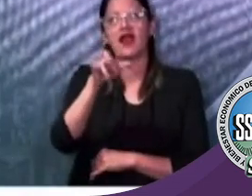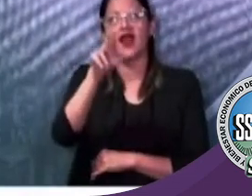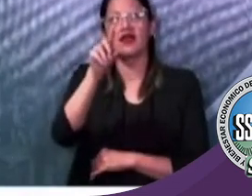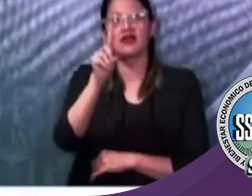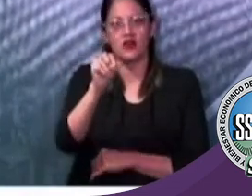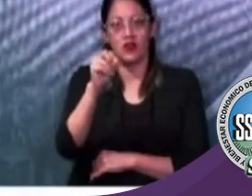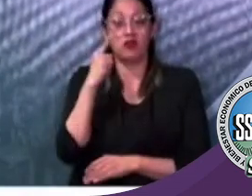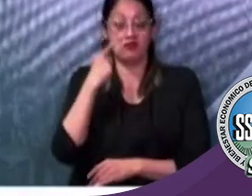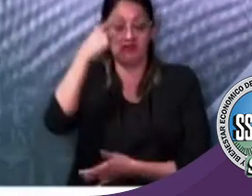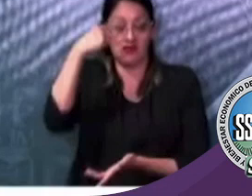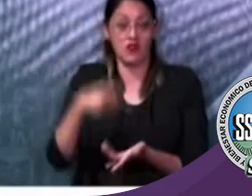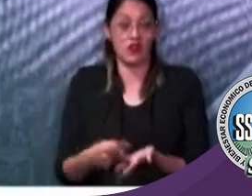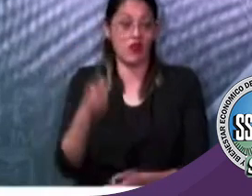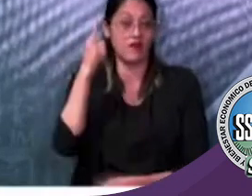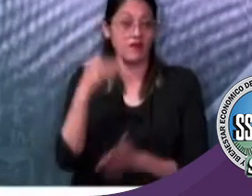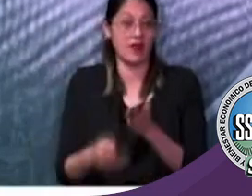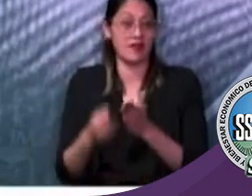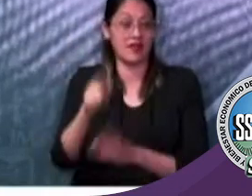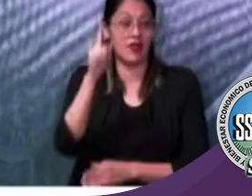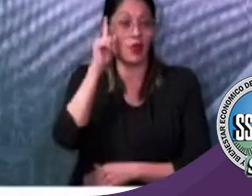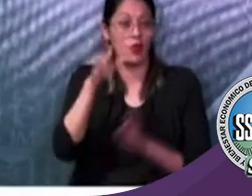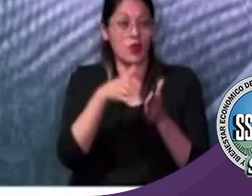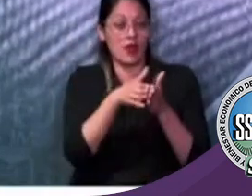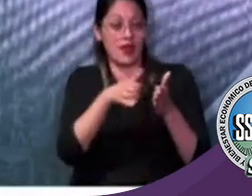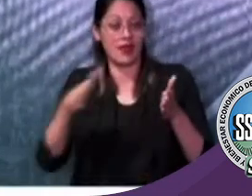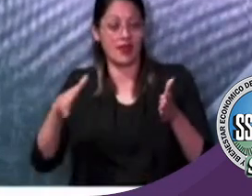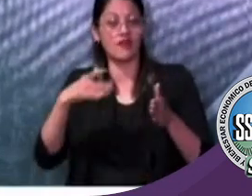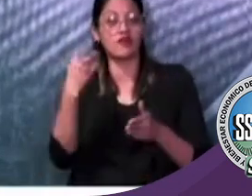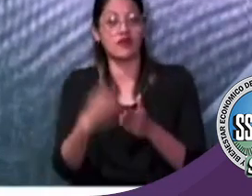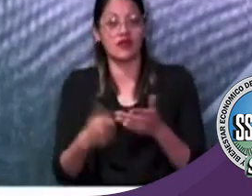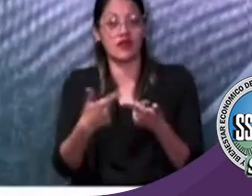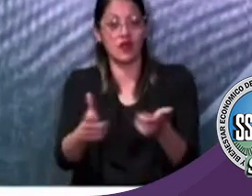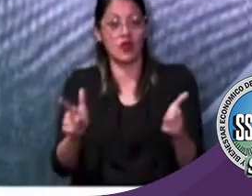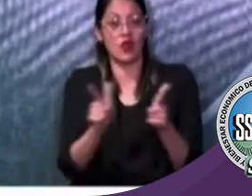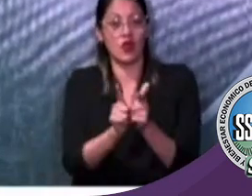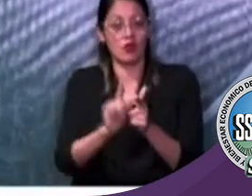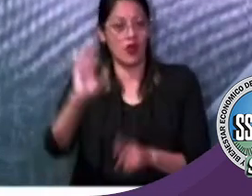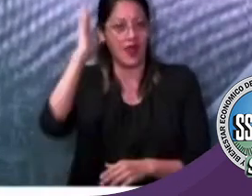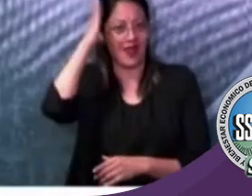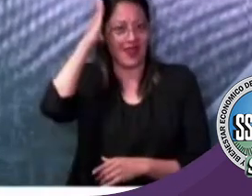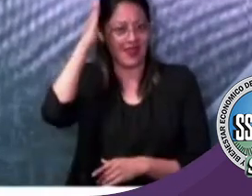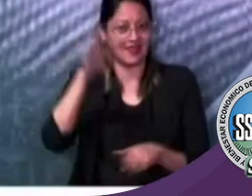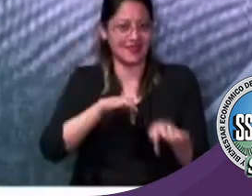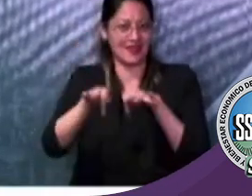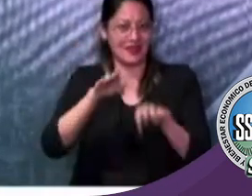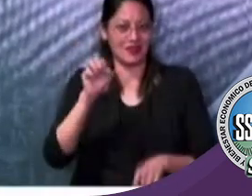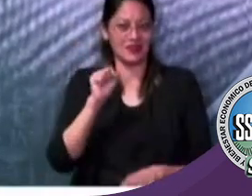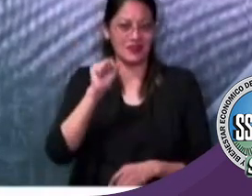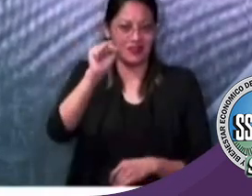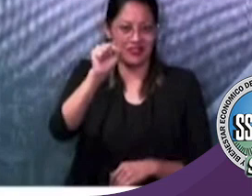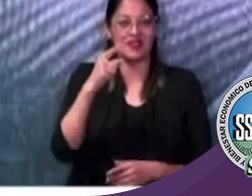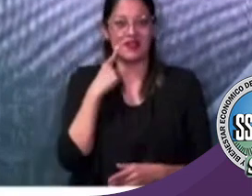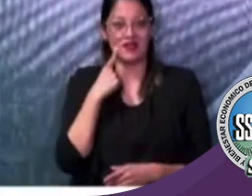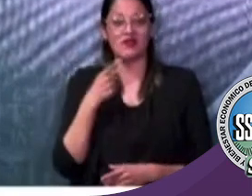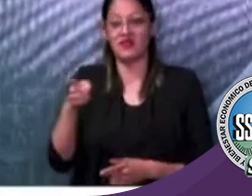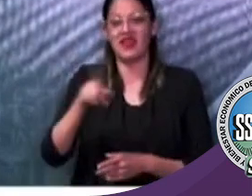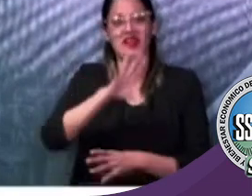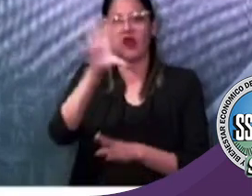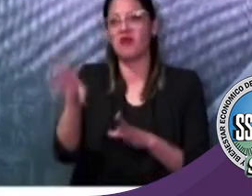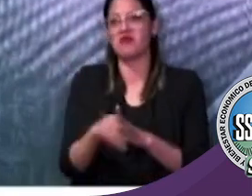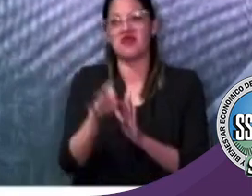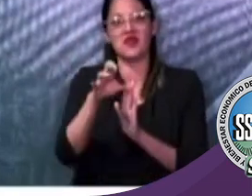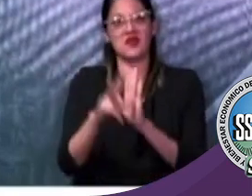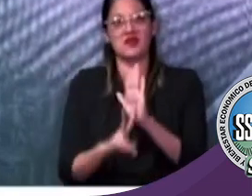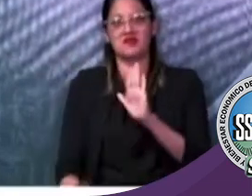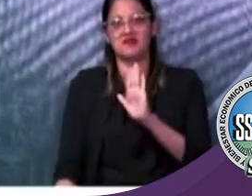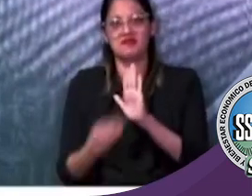una etapa en su vida y haber sido líder de los trabajadores del Seguro Social, porque tiene todo con qué.